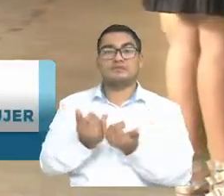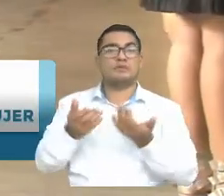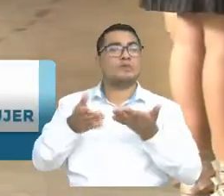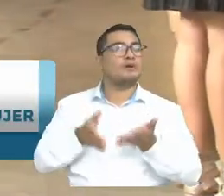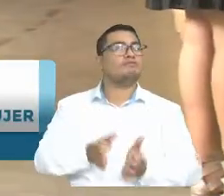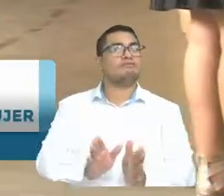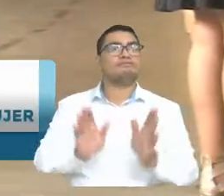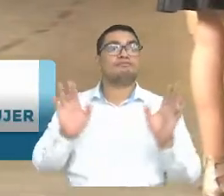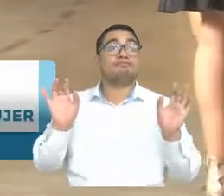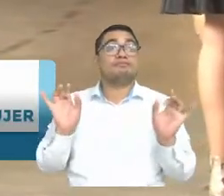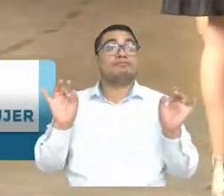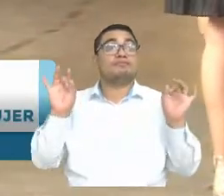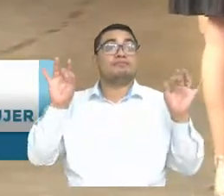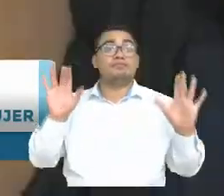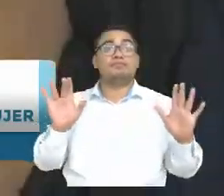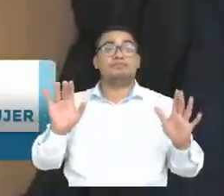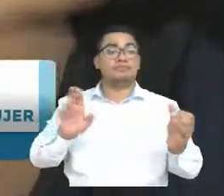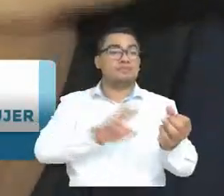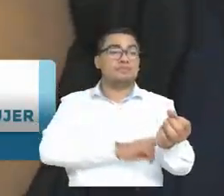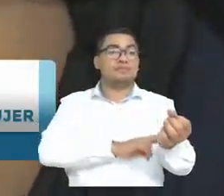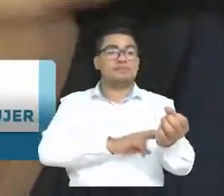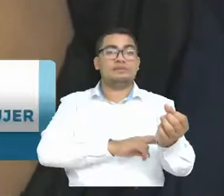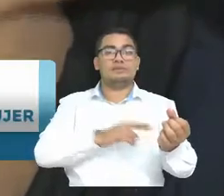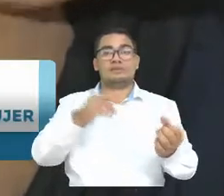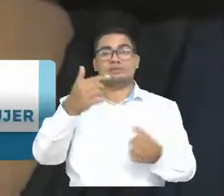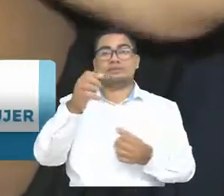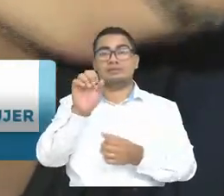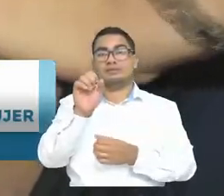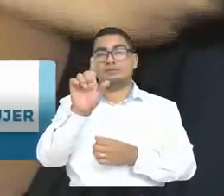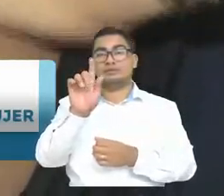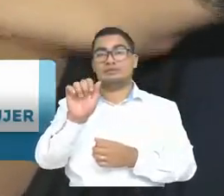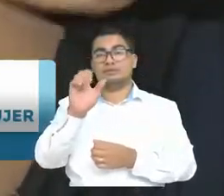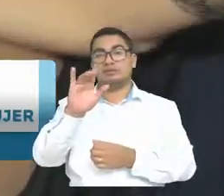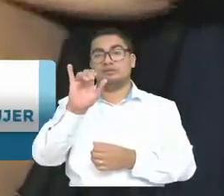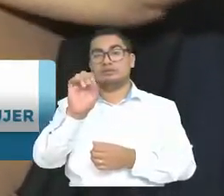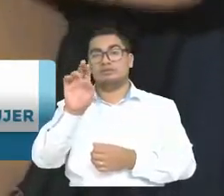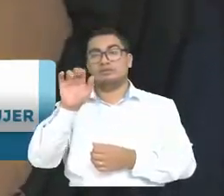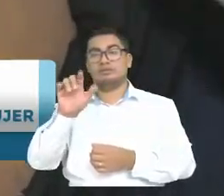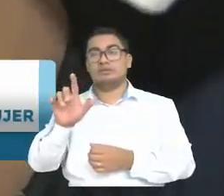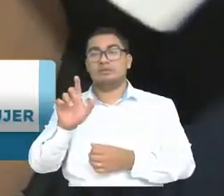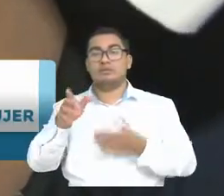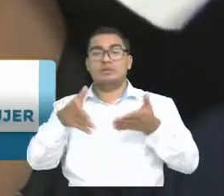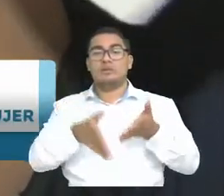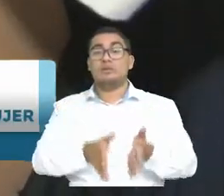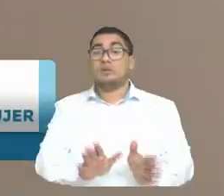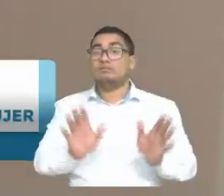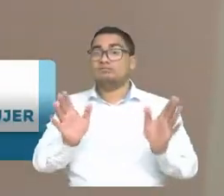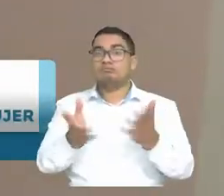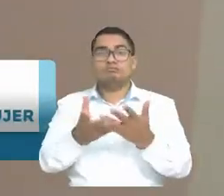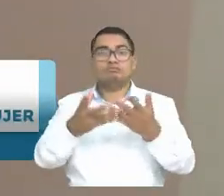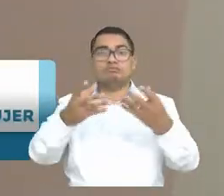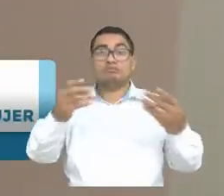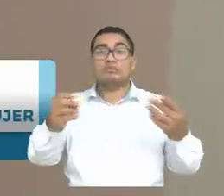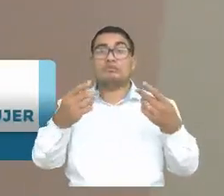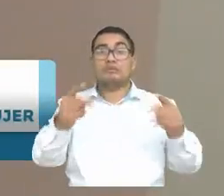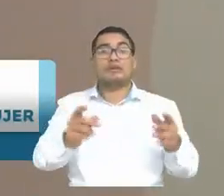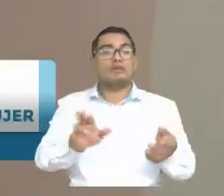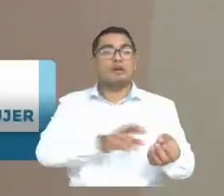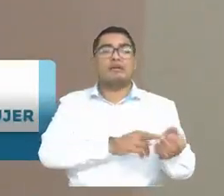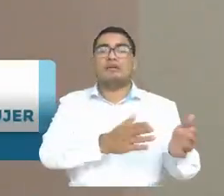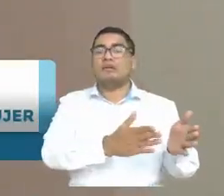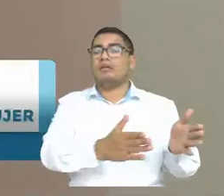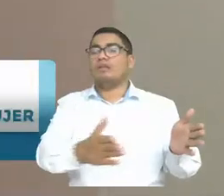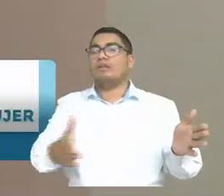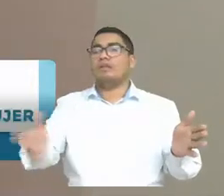sea, la diabetes gestacional tiende a desaparecer durante el parto. Aunque hay momentos de que se extiende hasta después del parto.